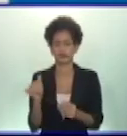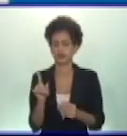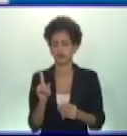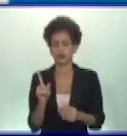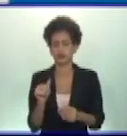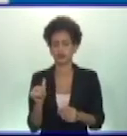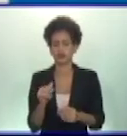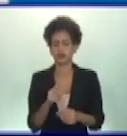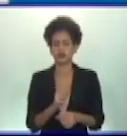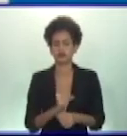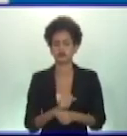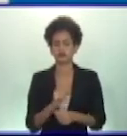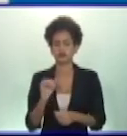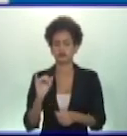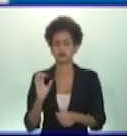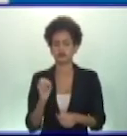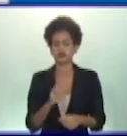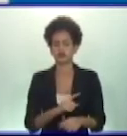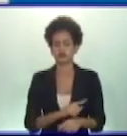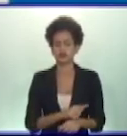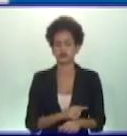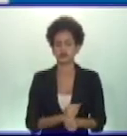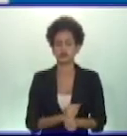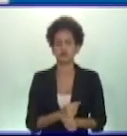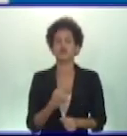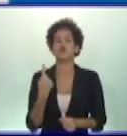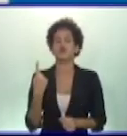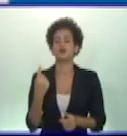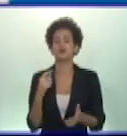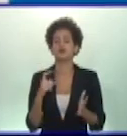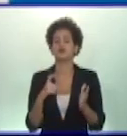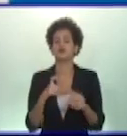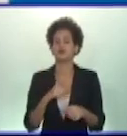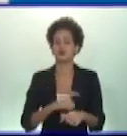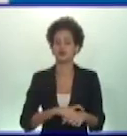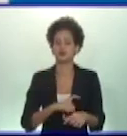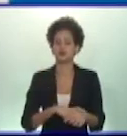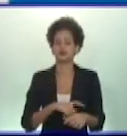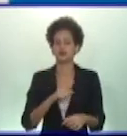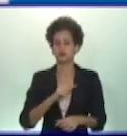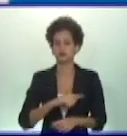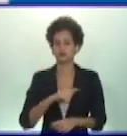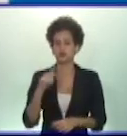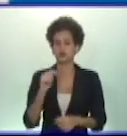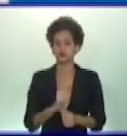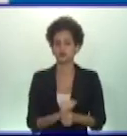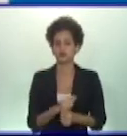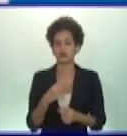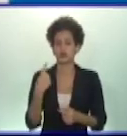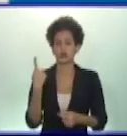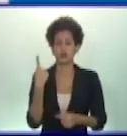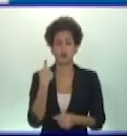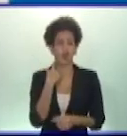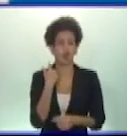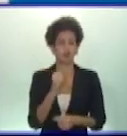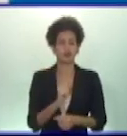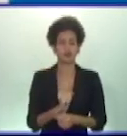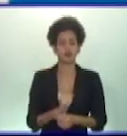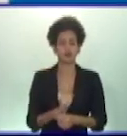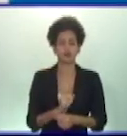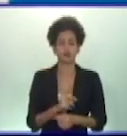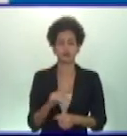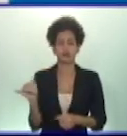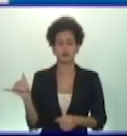segundos. Es un minuto igual a 60 segundos. Y en el otro caso, tenemos un año. Un año